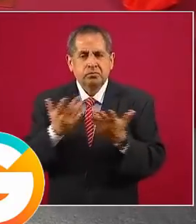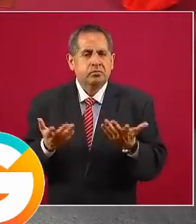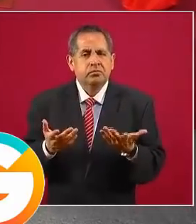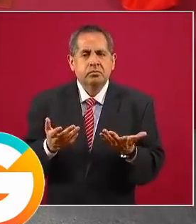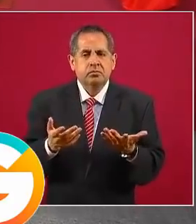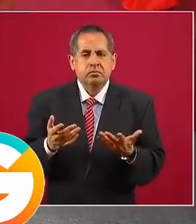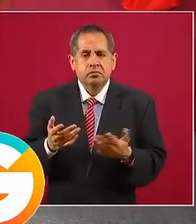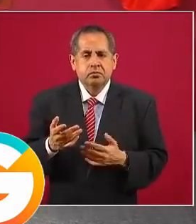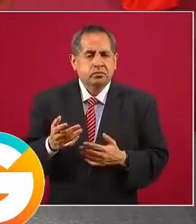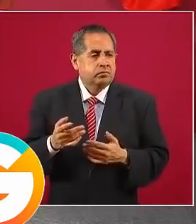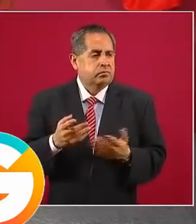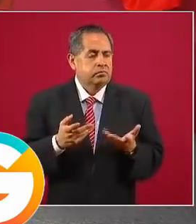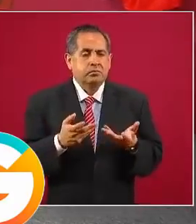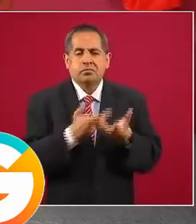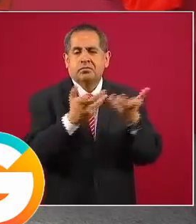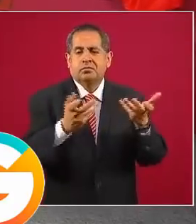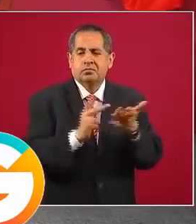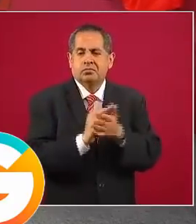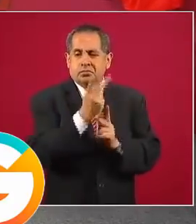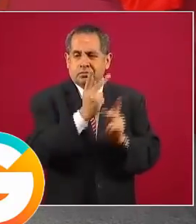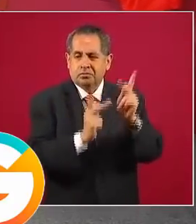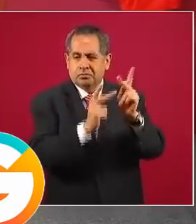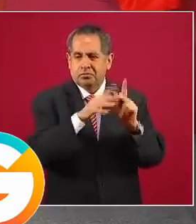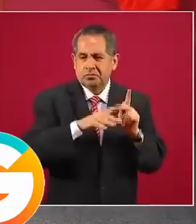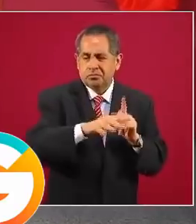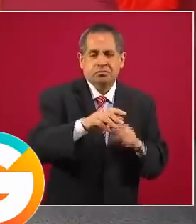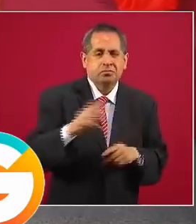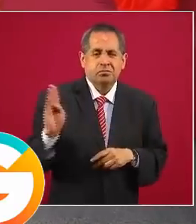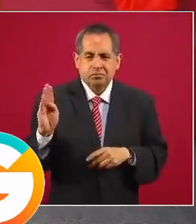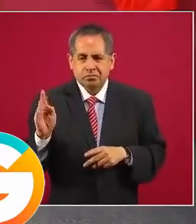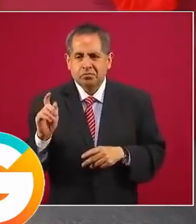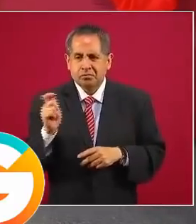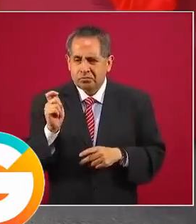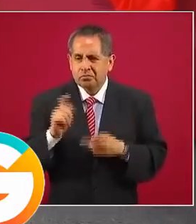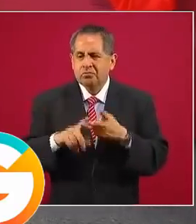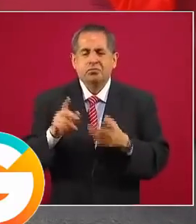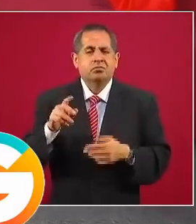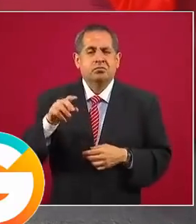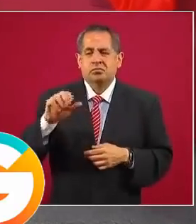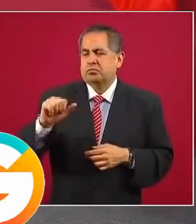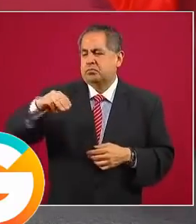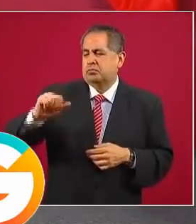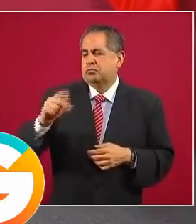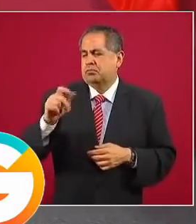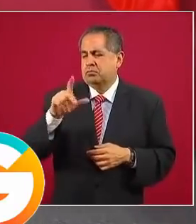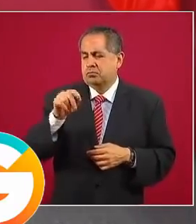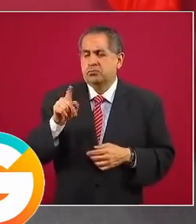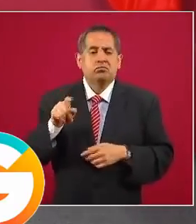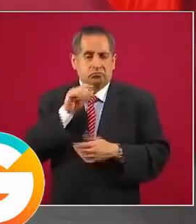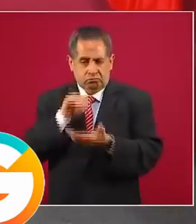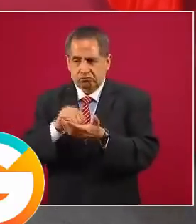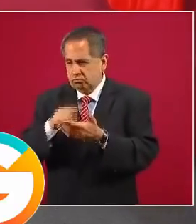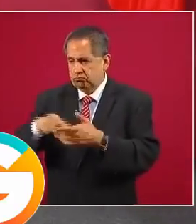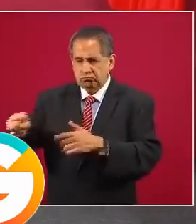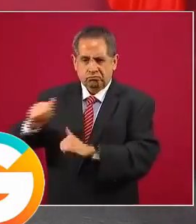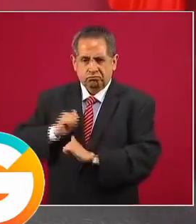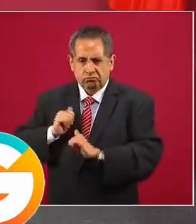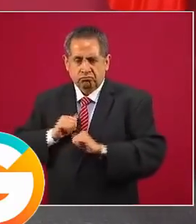de plantíos de amapola, de marihuana, se sigue haciendo la destrucción de